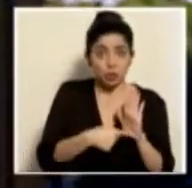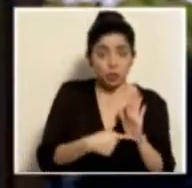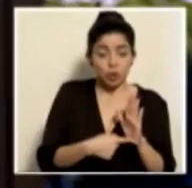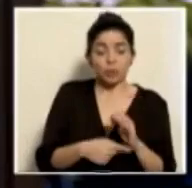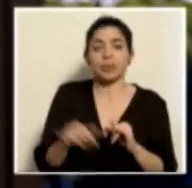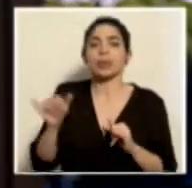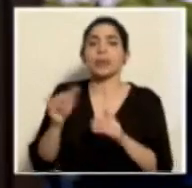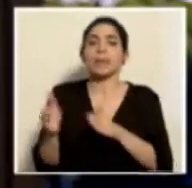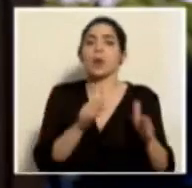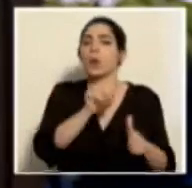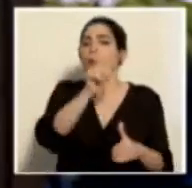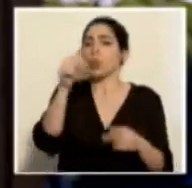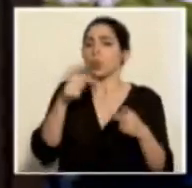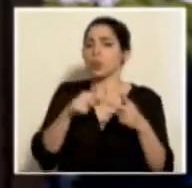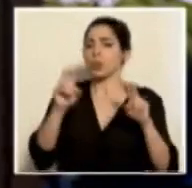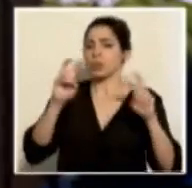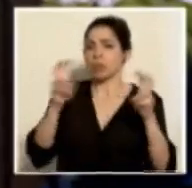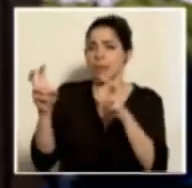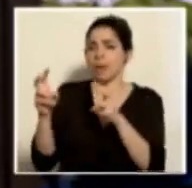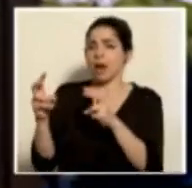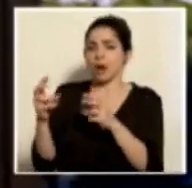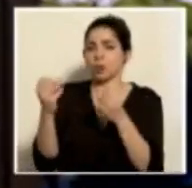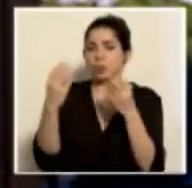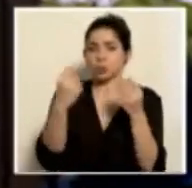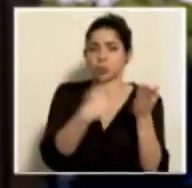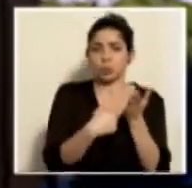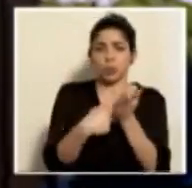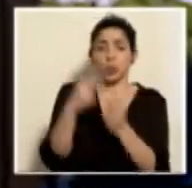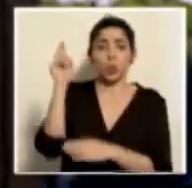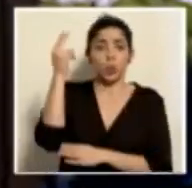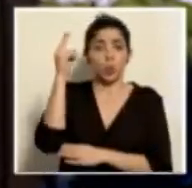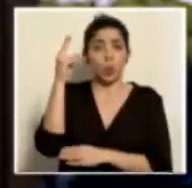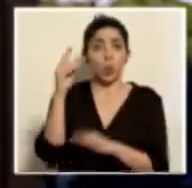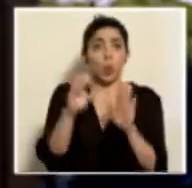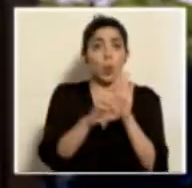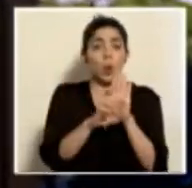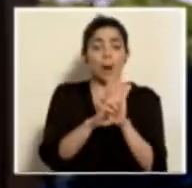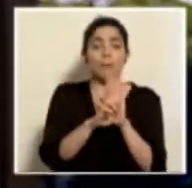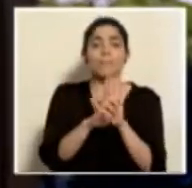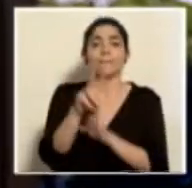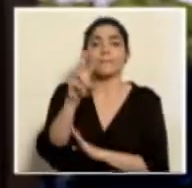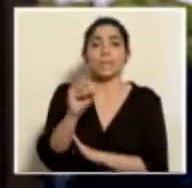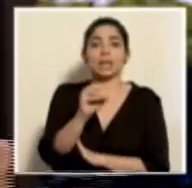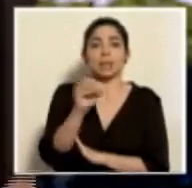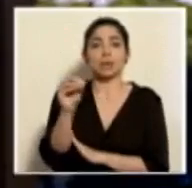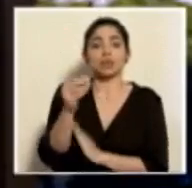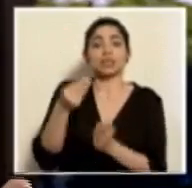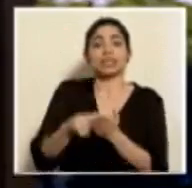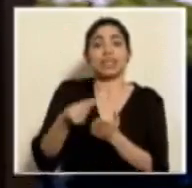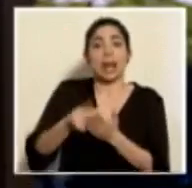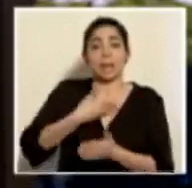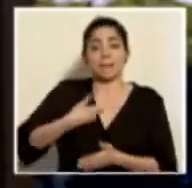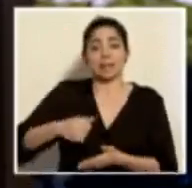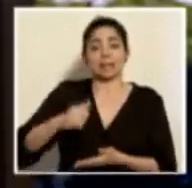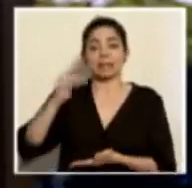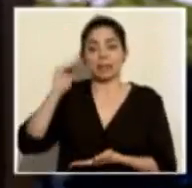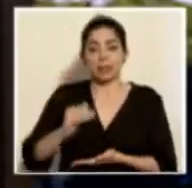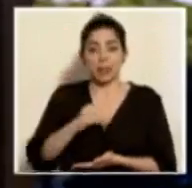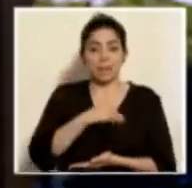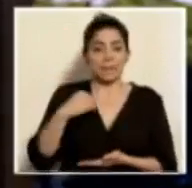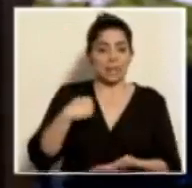con un tema que se está hablando mucho, en Uruguay, por ejemplo, redujeron 20% el salario al presidente,